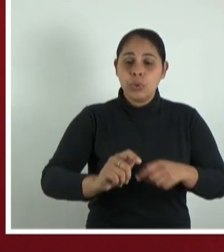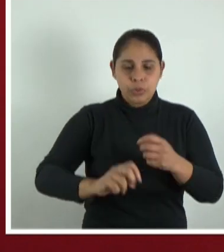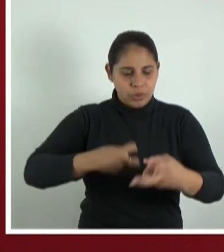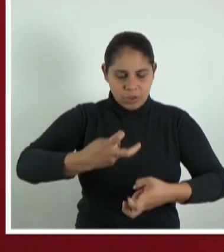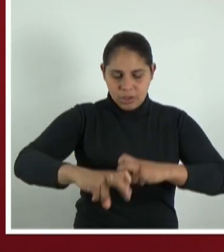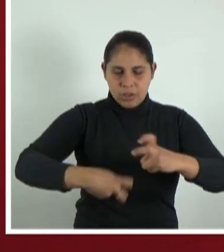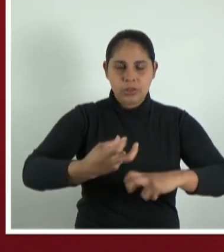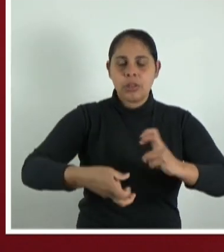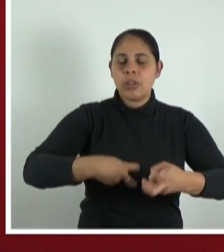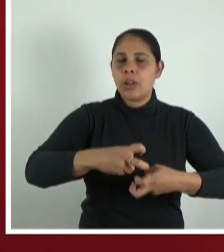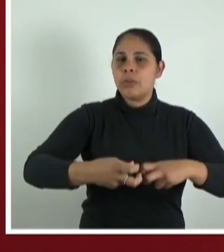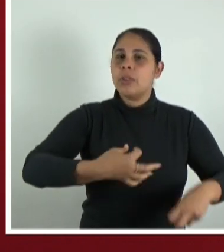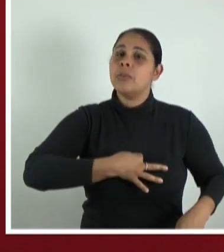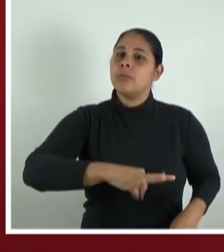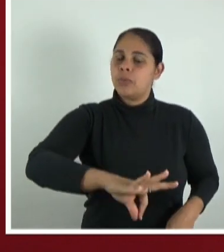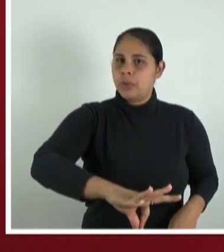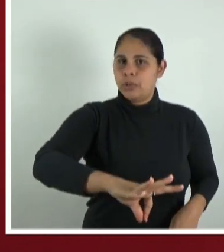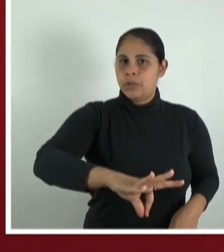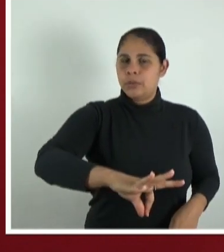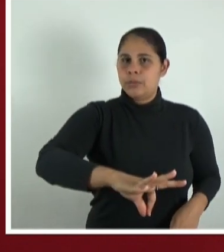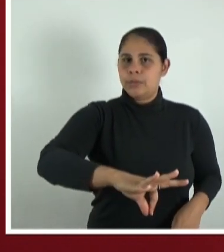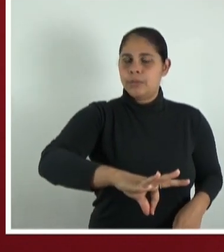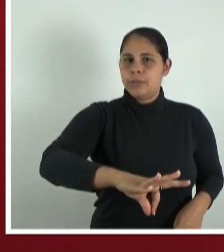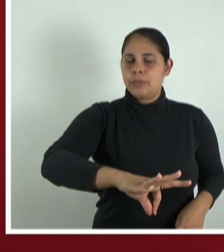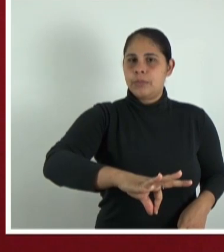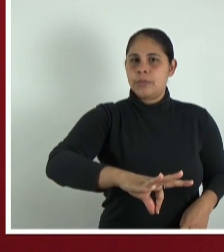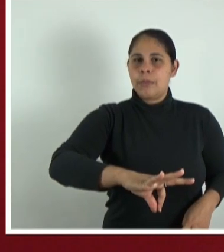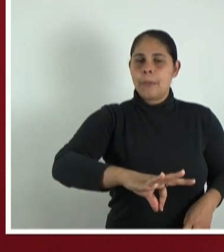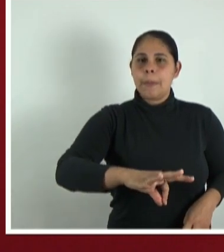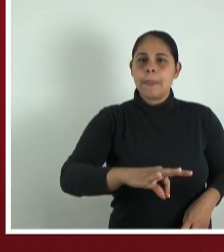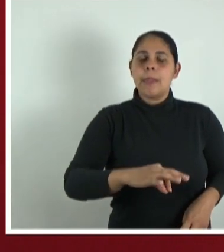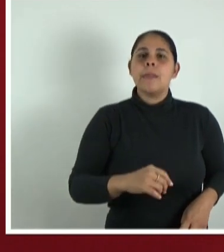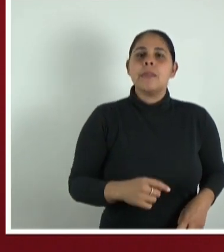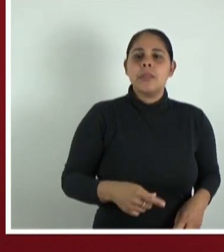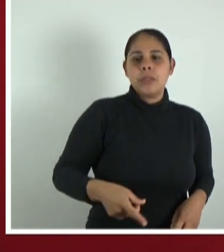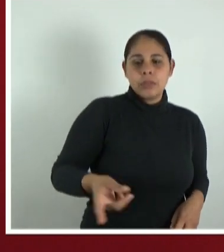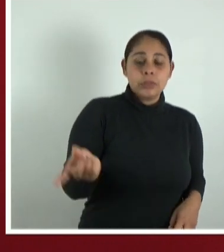Y nosotros tenemos una palabra en castellano, catapulto.